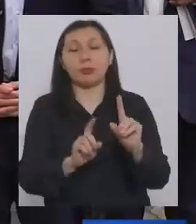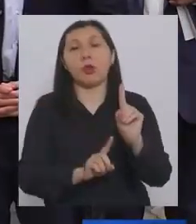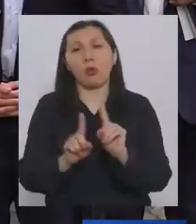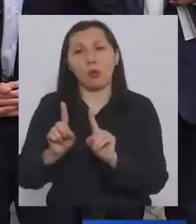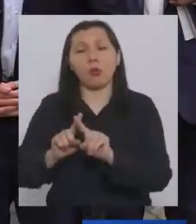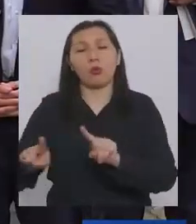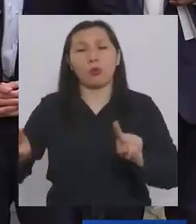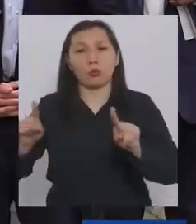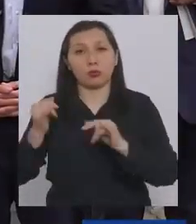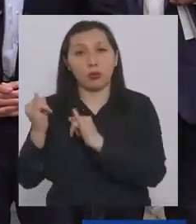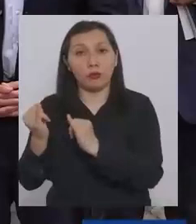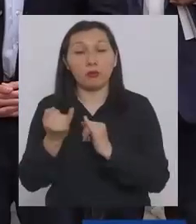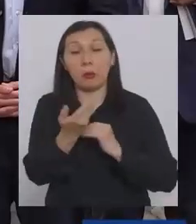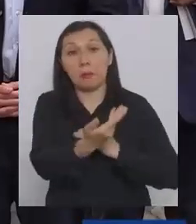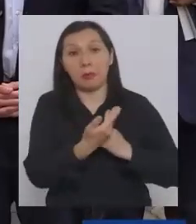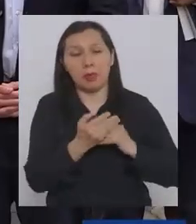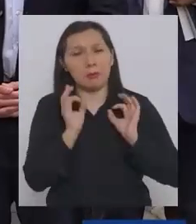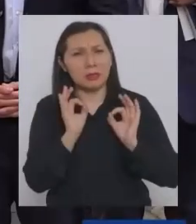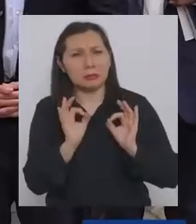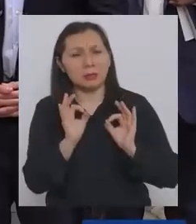Escuchemos.